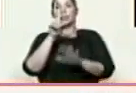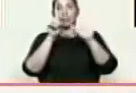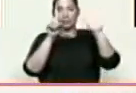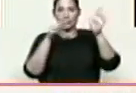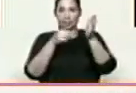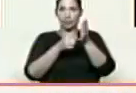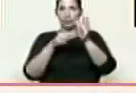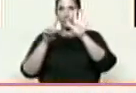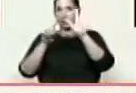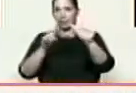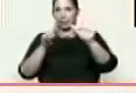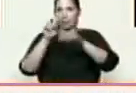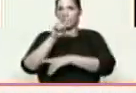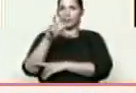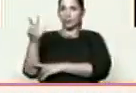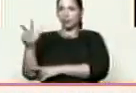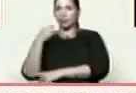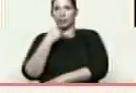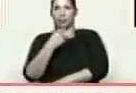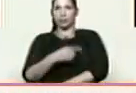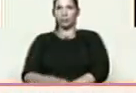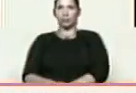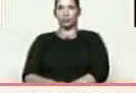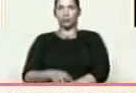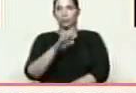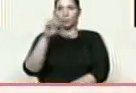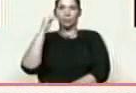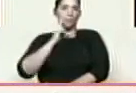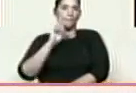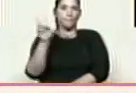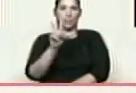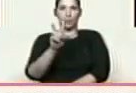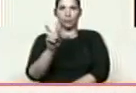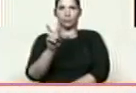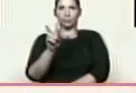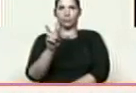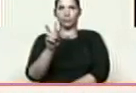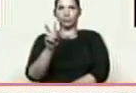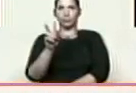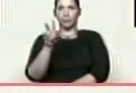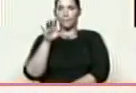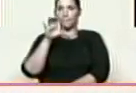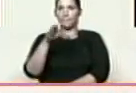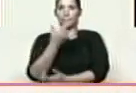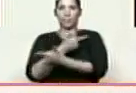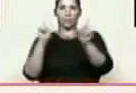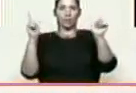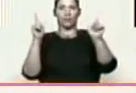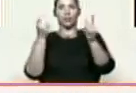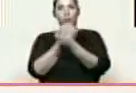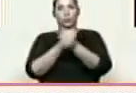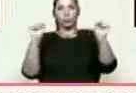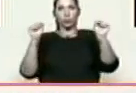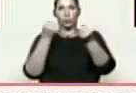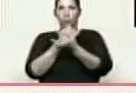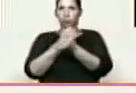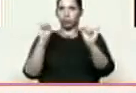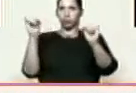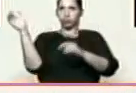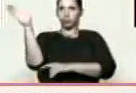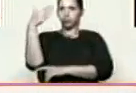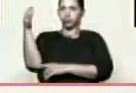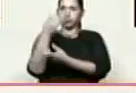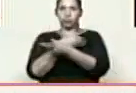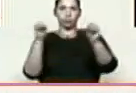66.323 extraordinario, considerando que la República Bolivariana de Venezuela es una patria libre, soberana e independiente, que bajo las banderas de la